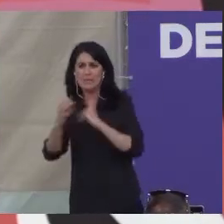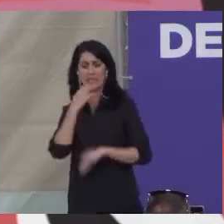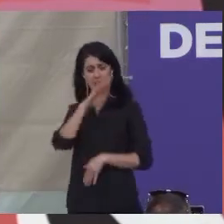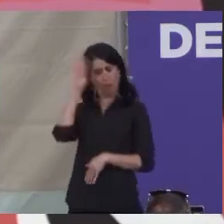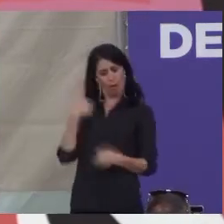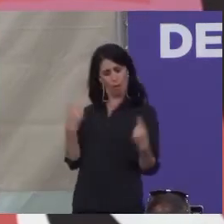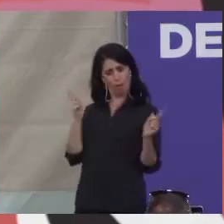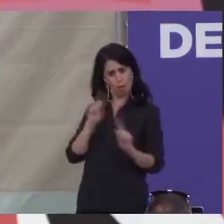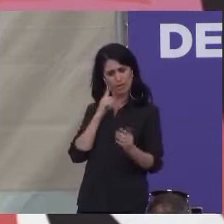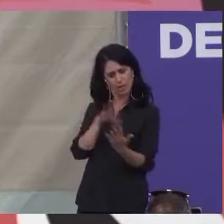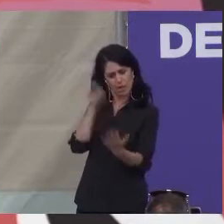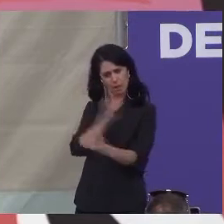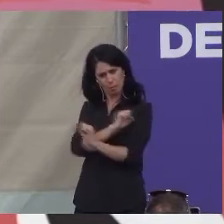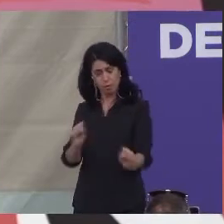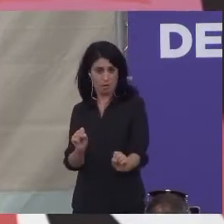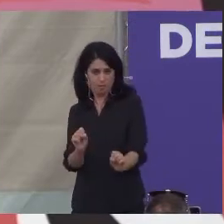¿y qué propongo?